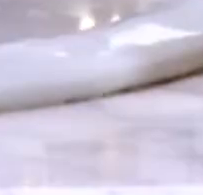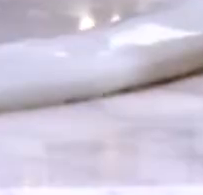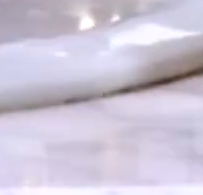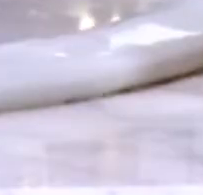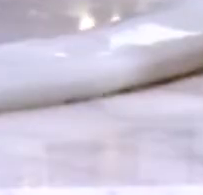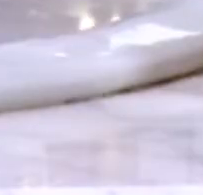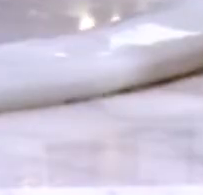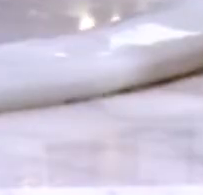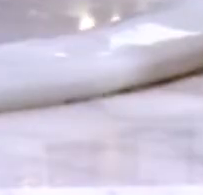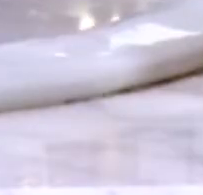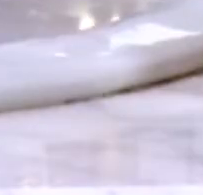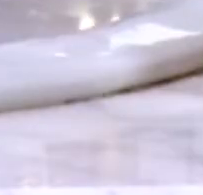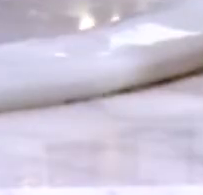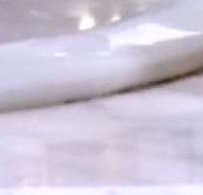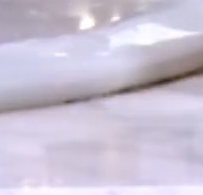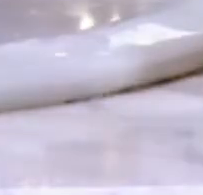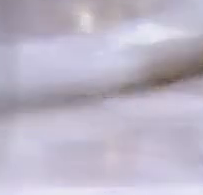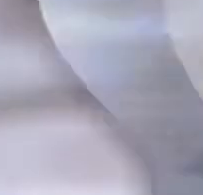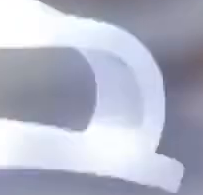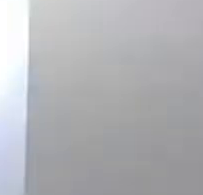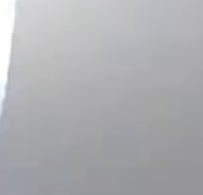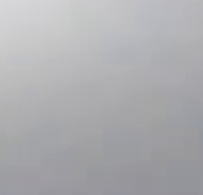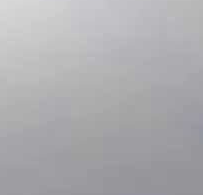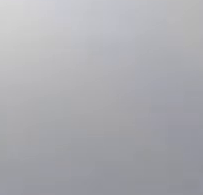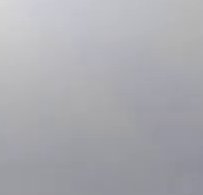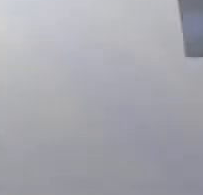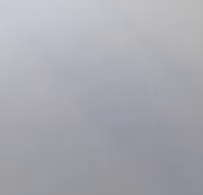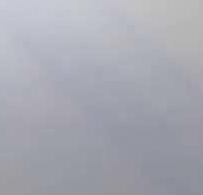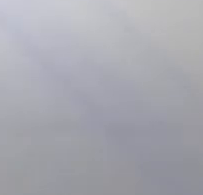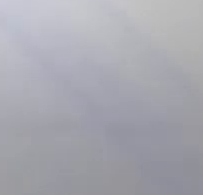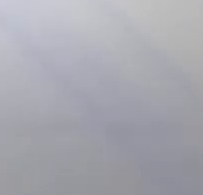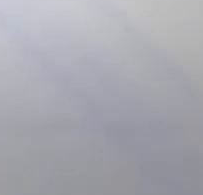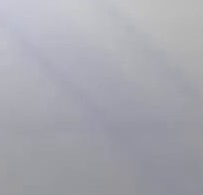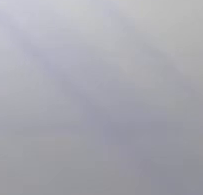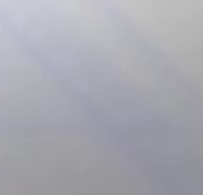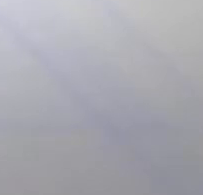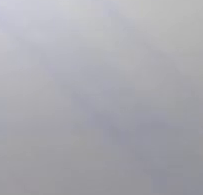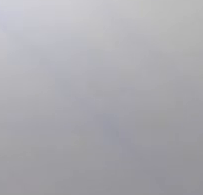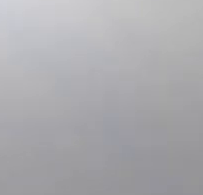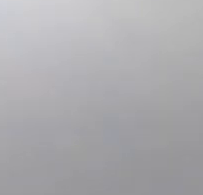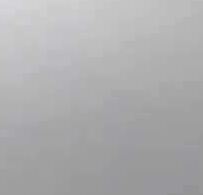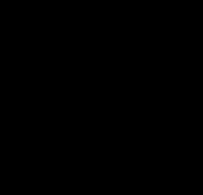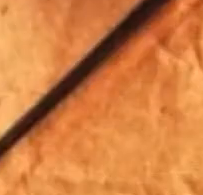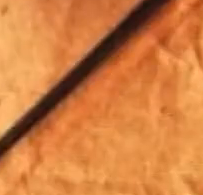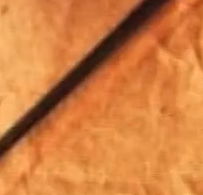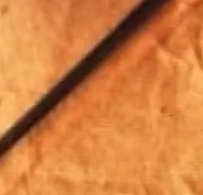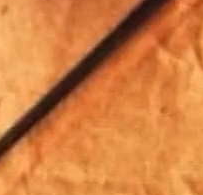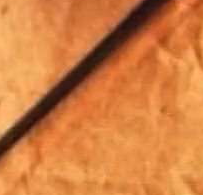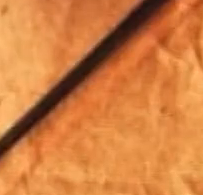y la parte posterior de sus manos. Caja Costarricense de Seguro Social.